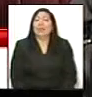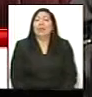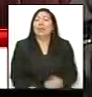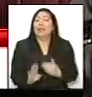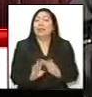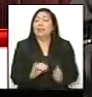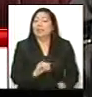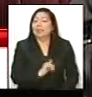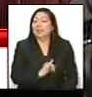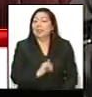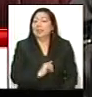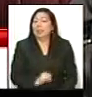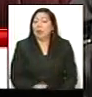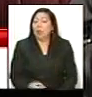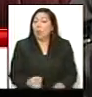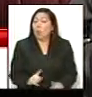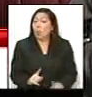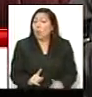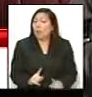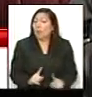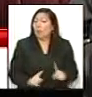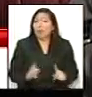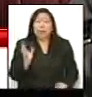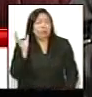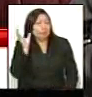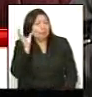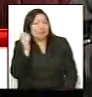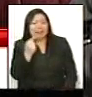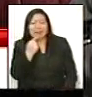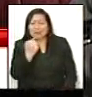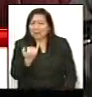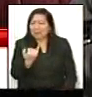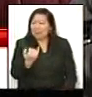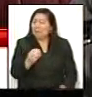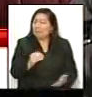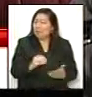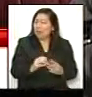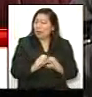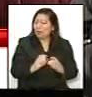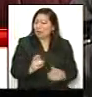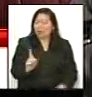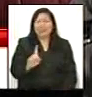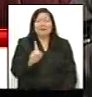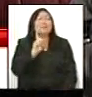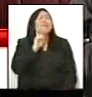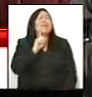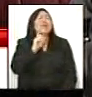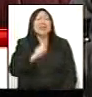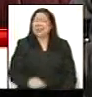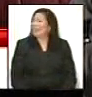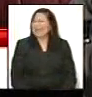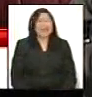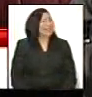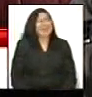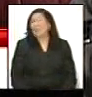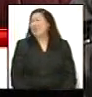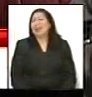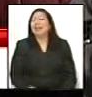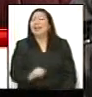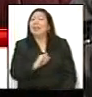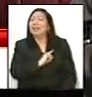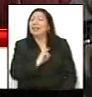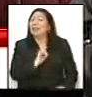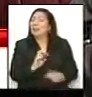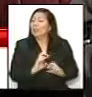garantía institucional. Cuando algunos los escucho que sostienen que este es un privilegio de los parlamentarios, es mentira. Es una garantía institucional